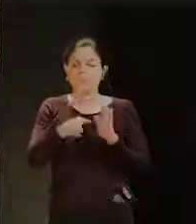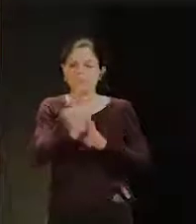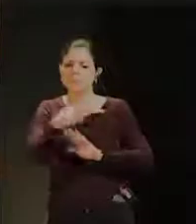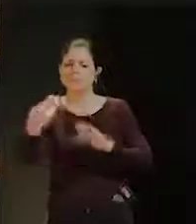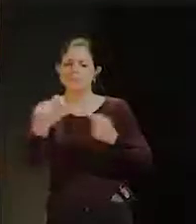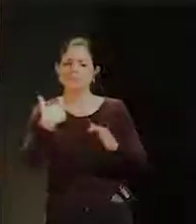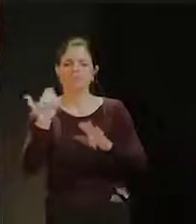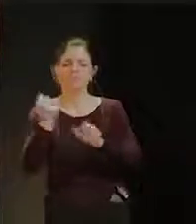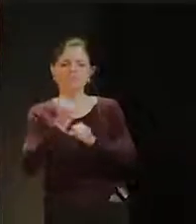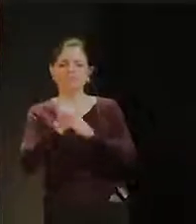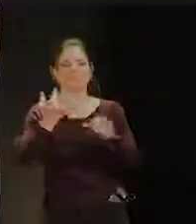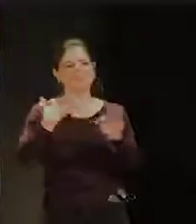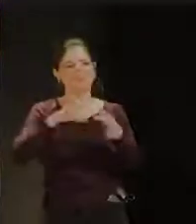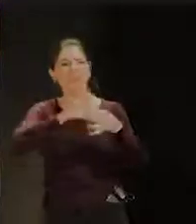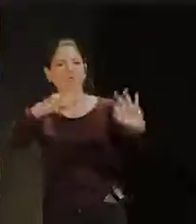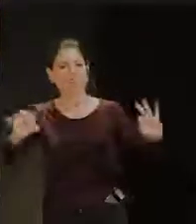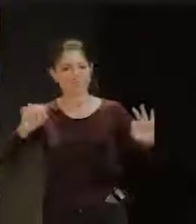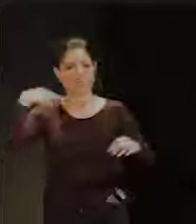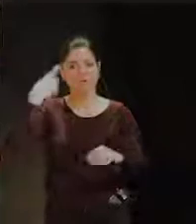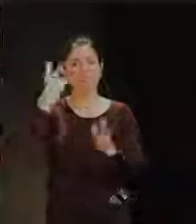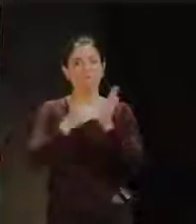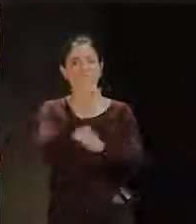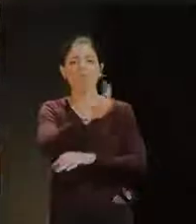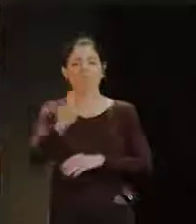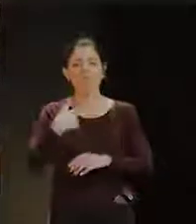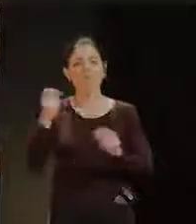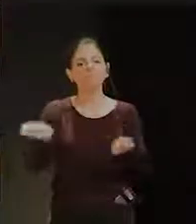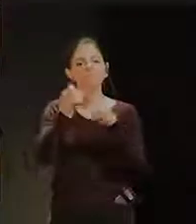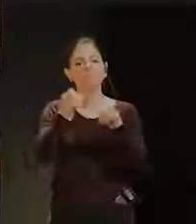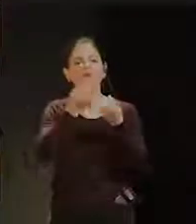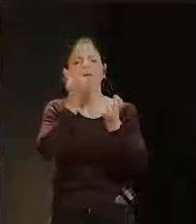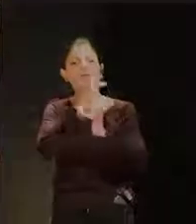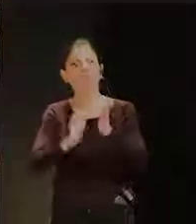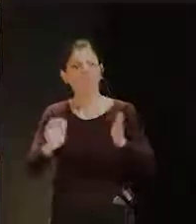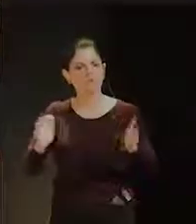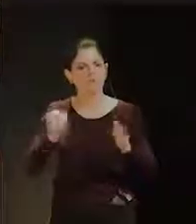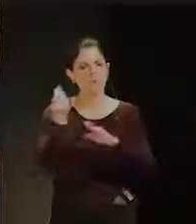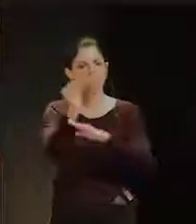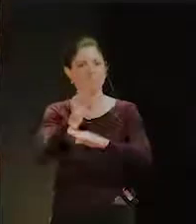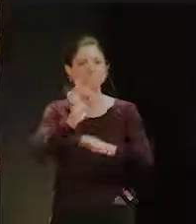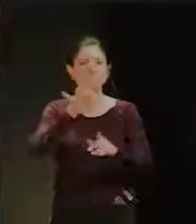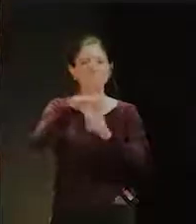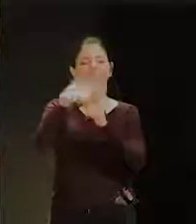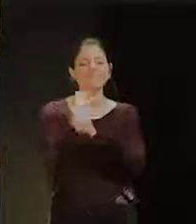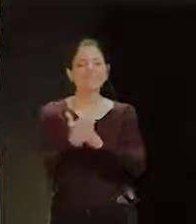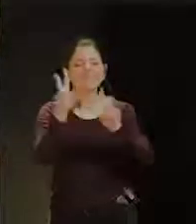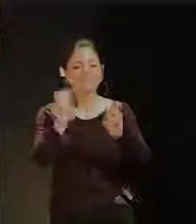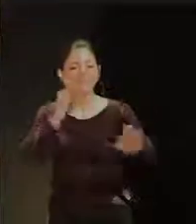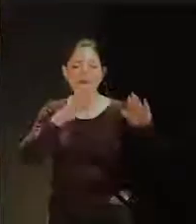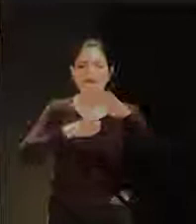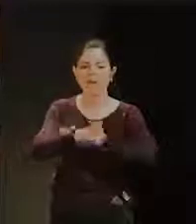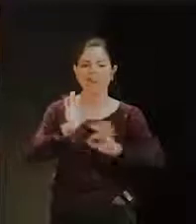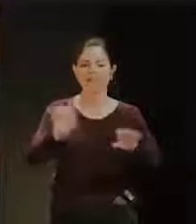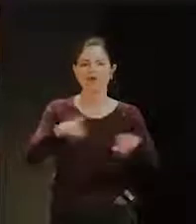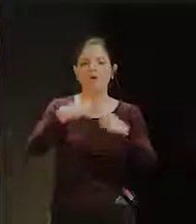a trabajar en las Olimpiadas en Londres. En 2011 publicamos nuestro primer informe sobre el estado de la situación en cuanto a accesibilidad